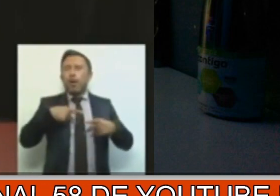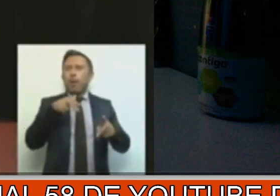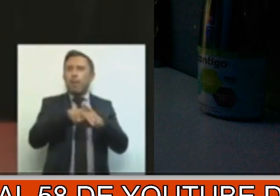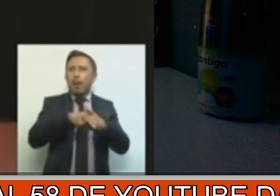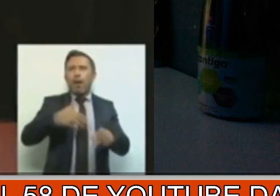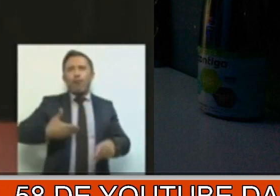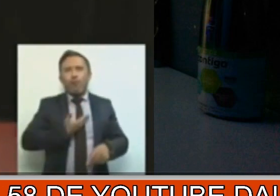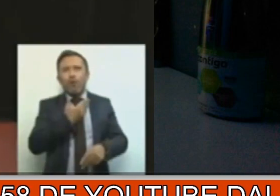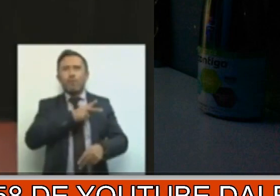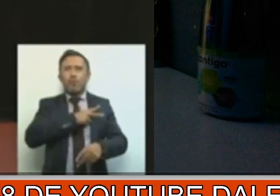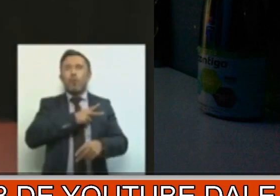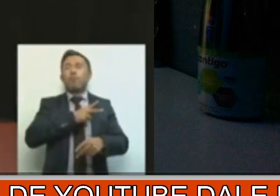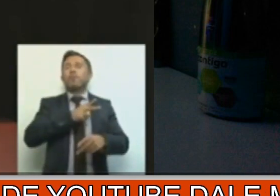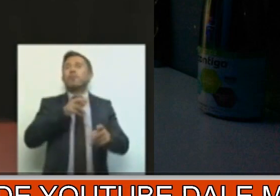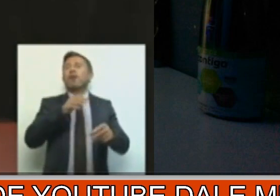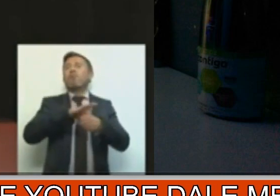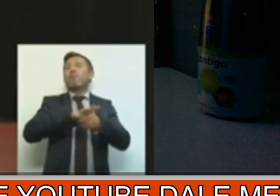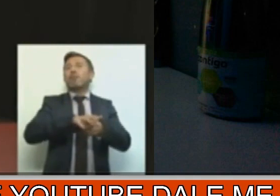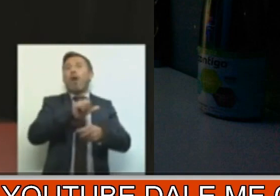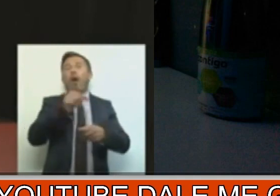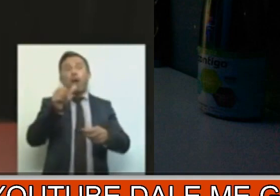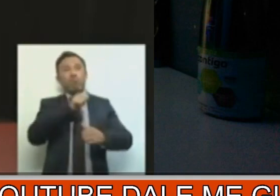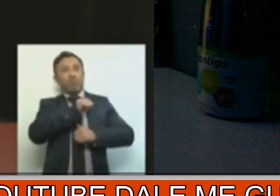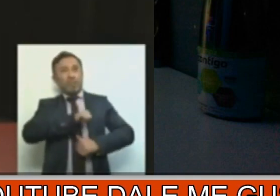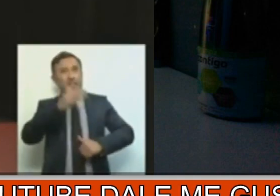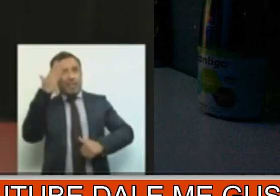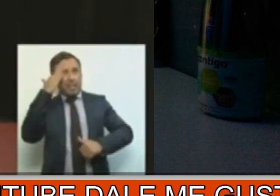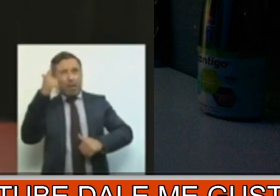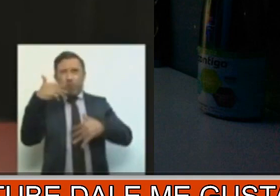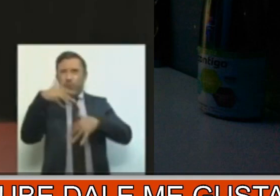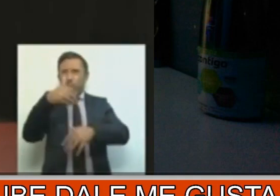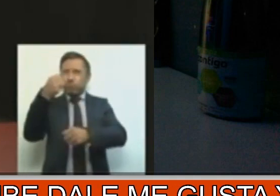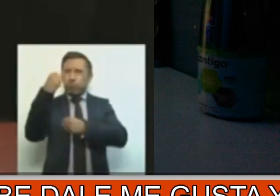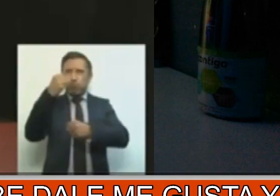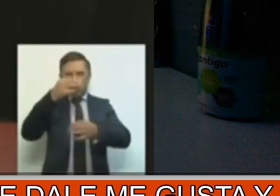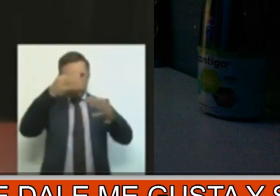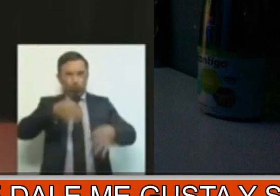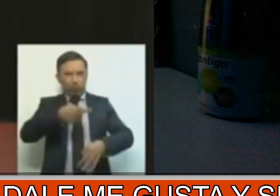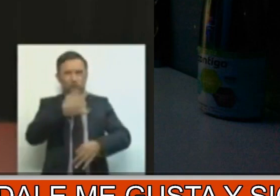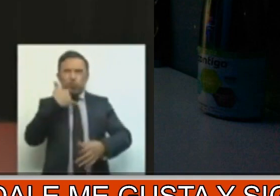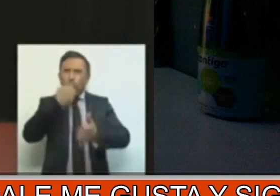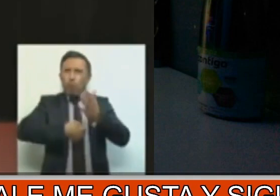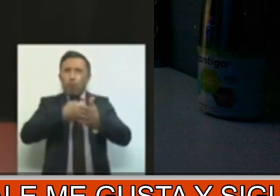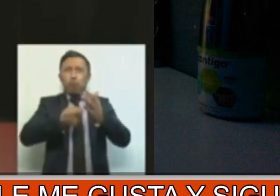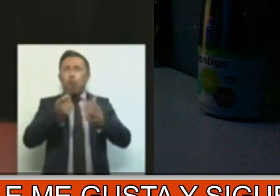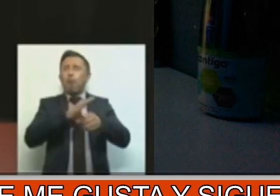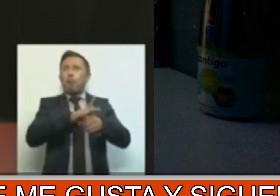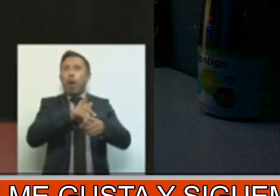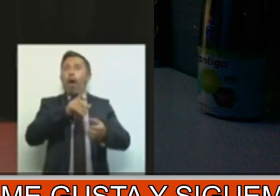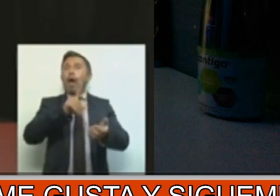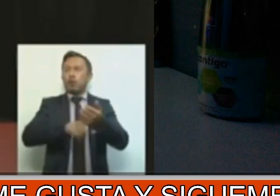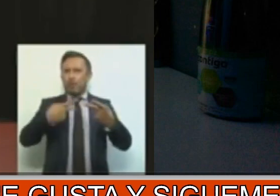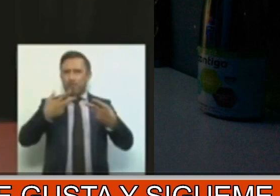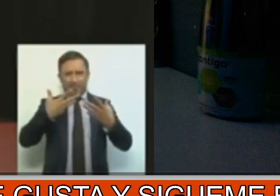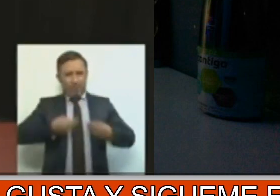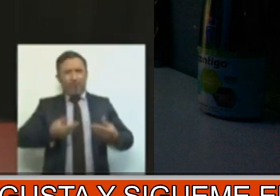la violencia que se ejercía contra los dirigentes y contra los luchadores sociales legítimos. Y ahí estaba nuestra gente,